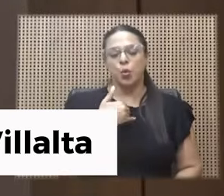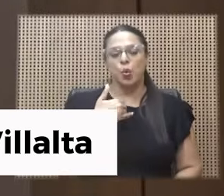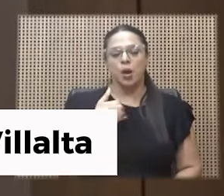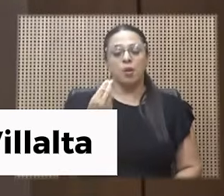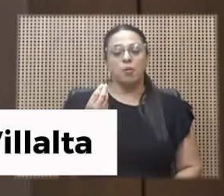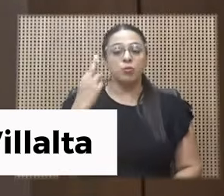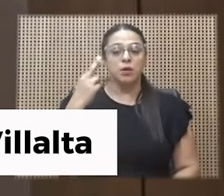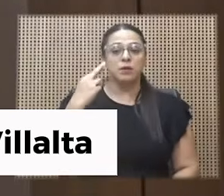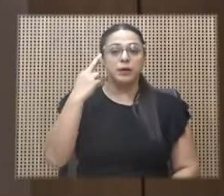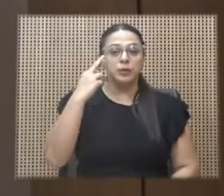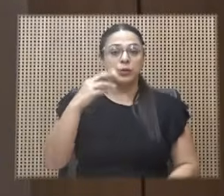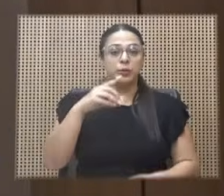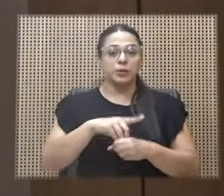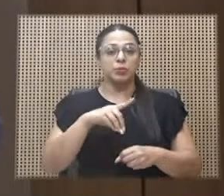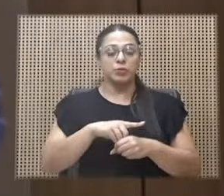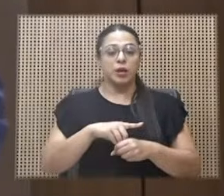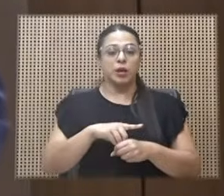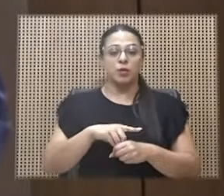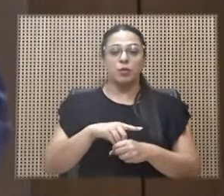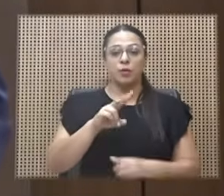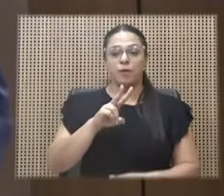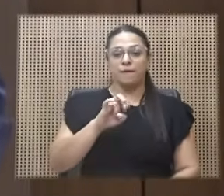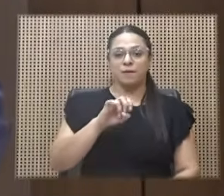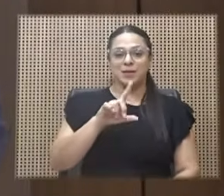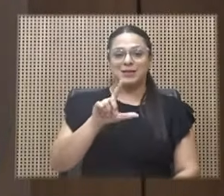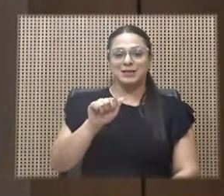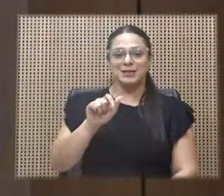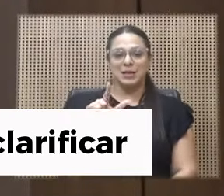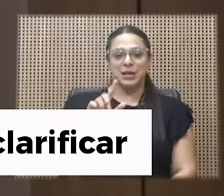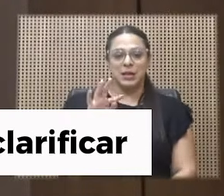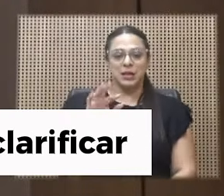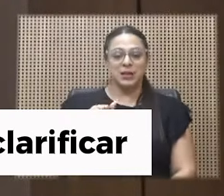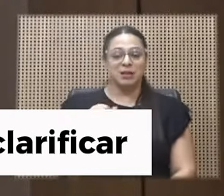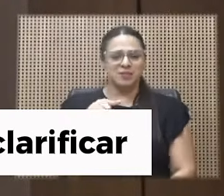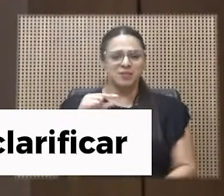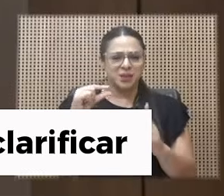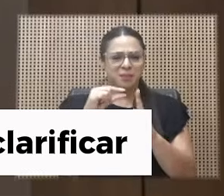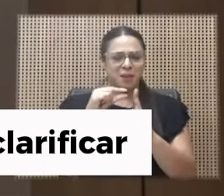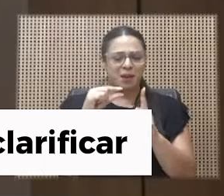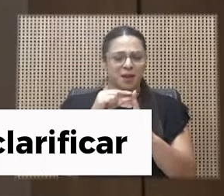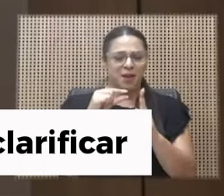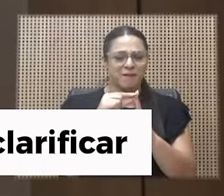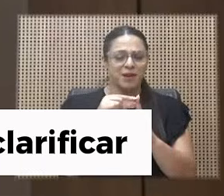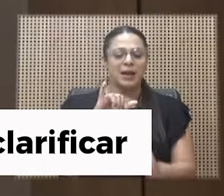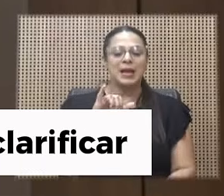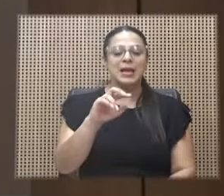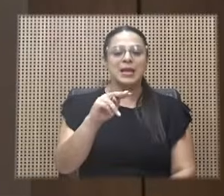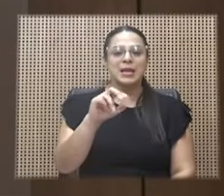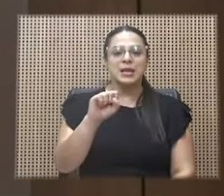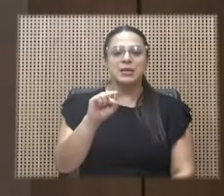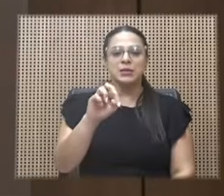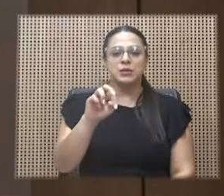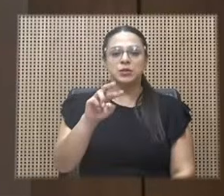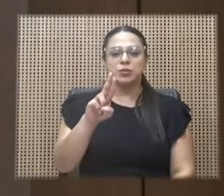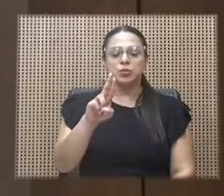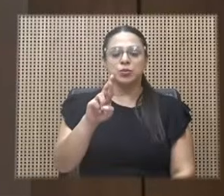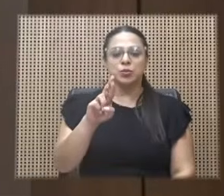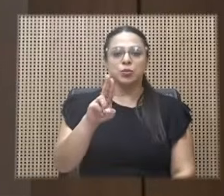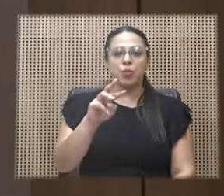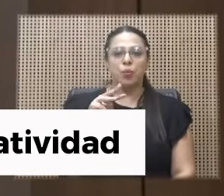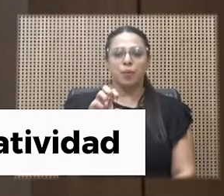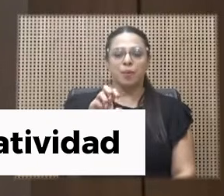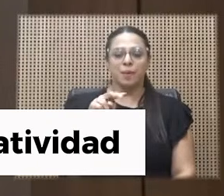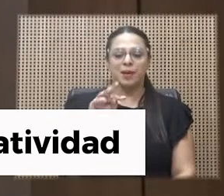el diputado Villalta. Esa palabra instrumental que ya no se puede corregir, habrá que clarificar vía